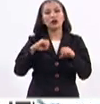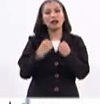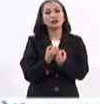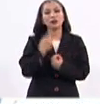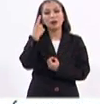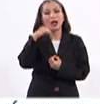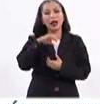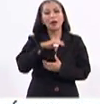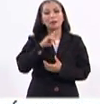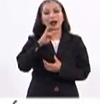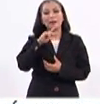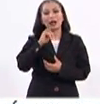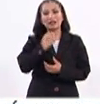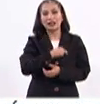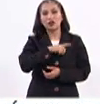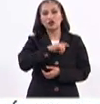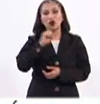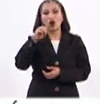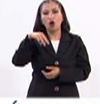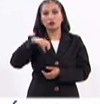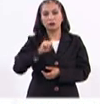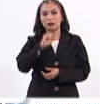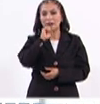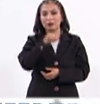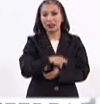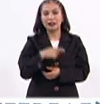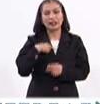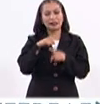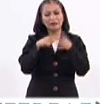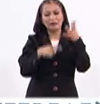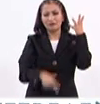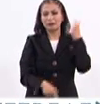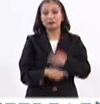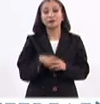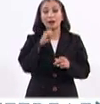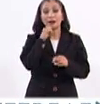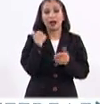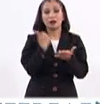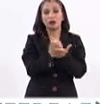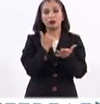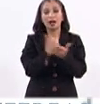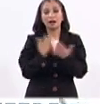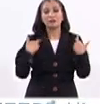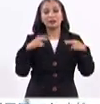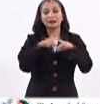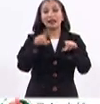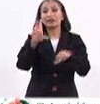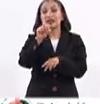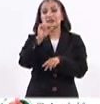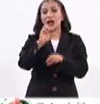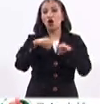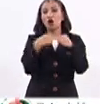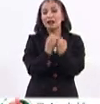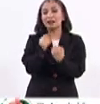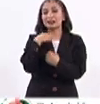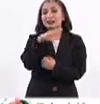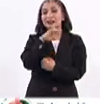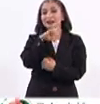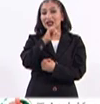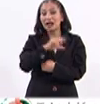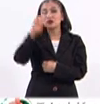Organización Panamericana de la Salud, así como la OMS. Y bueno, también participan representantes de más de 30 organizaciones